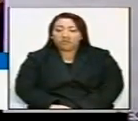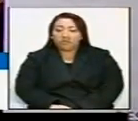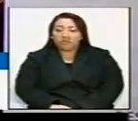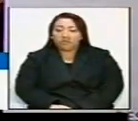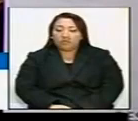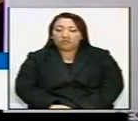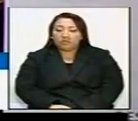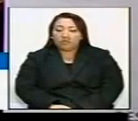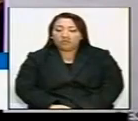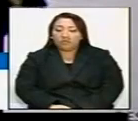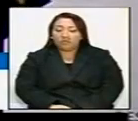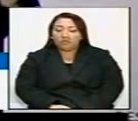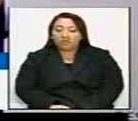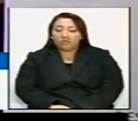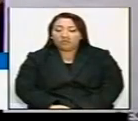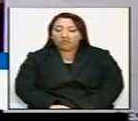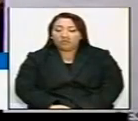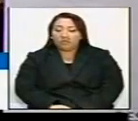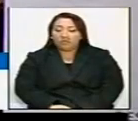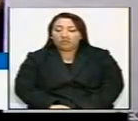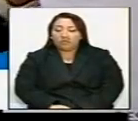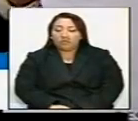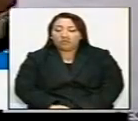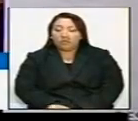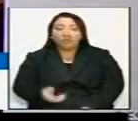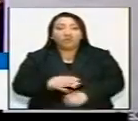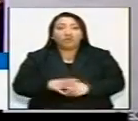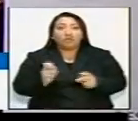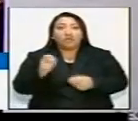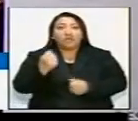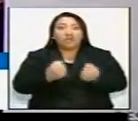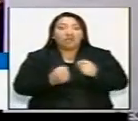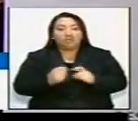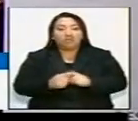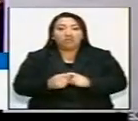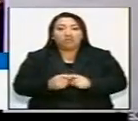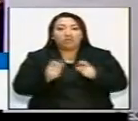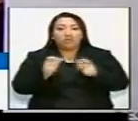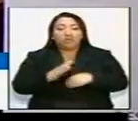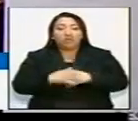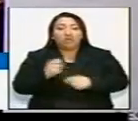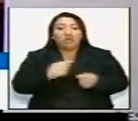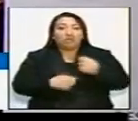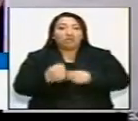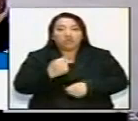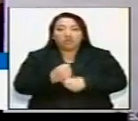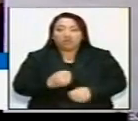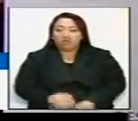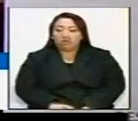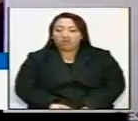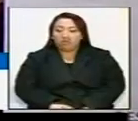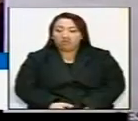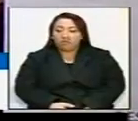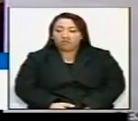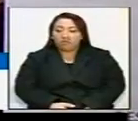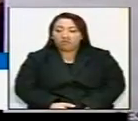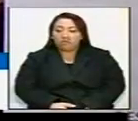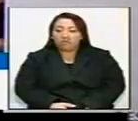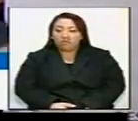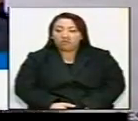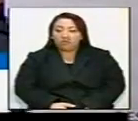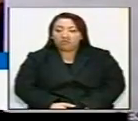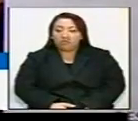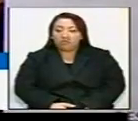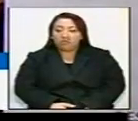tema, ya sea por ejemplo sobre regulaciones de transporte o regulaciones sobre el mercado laboral o sobre infraestructura